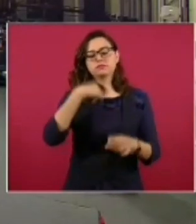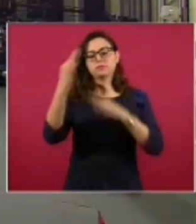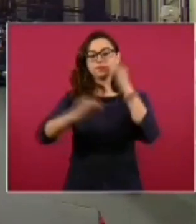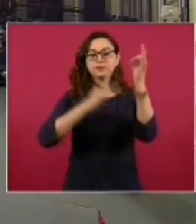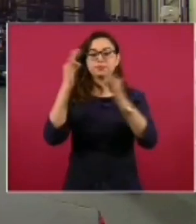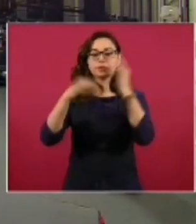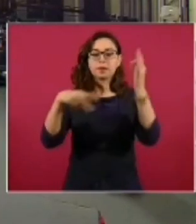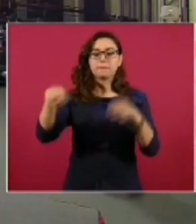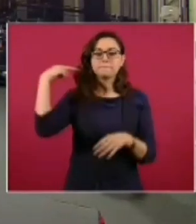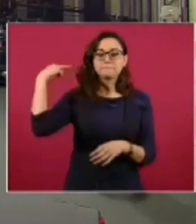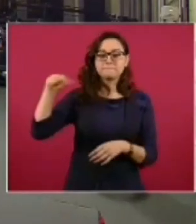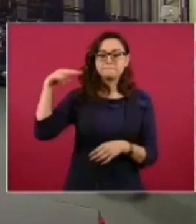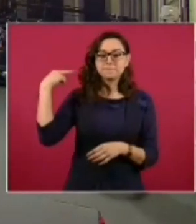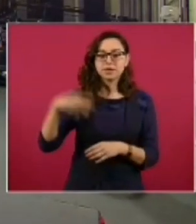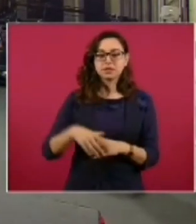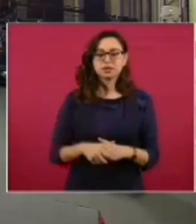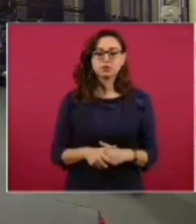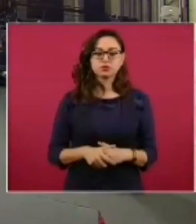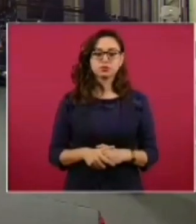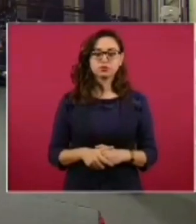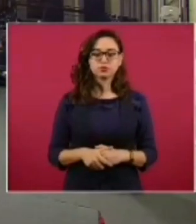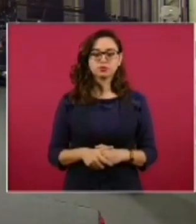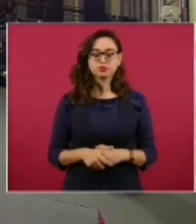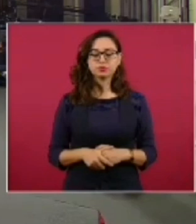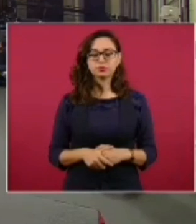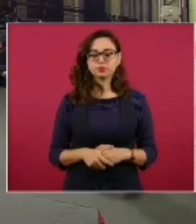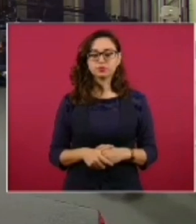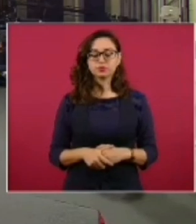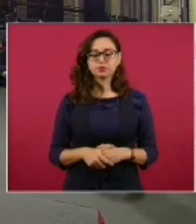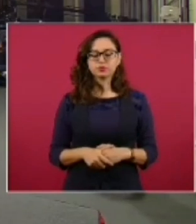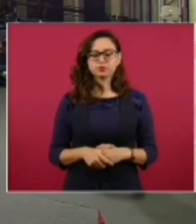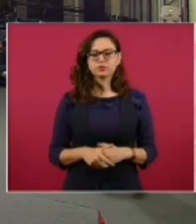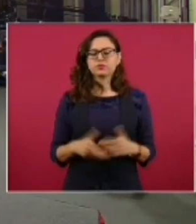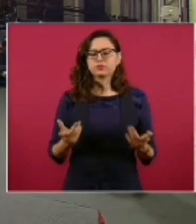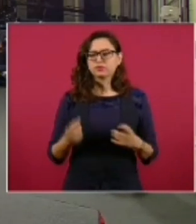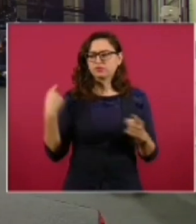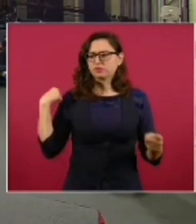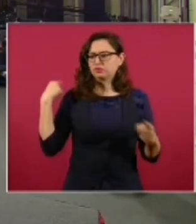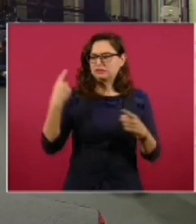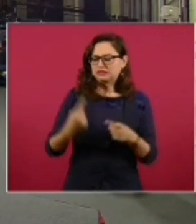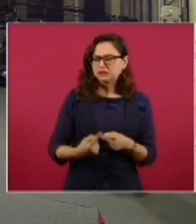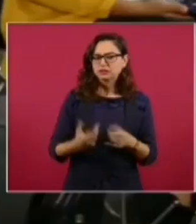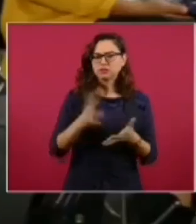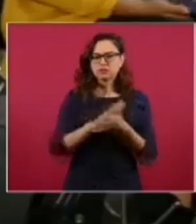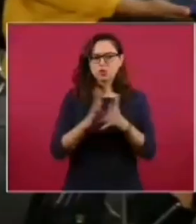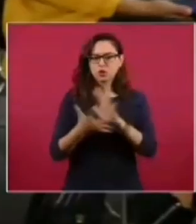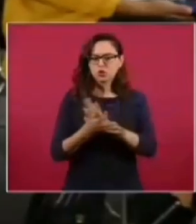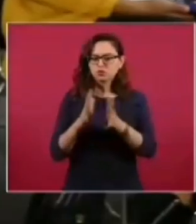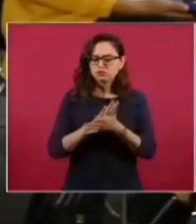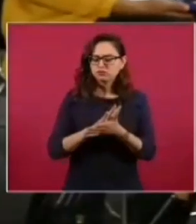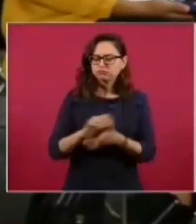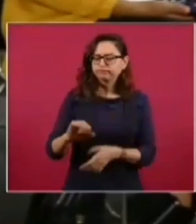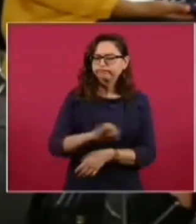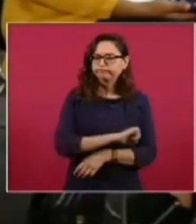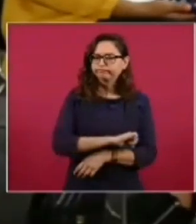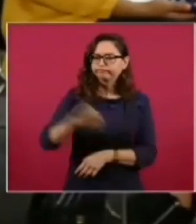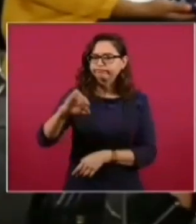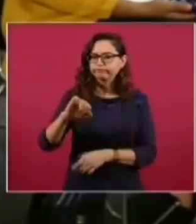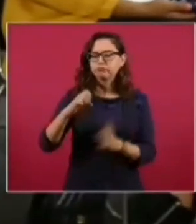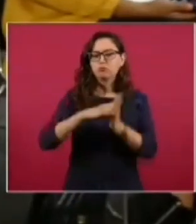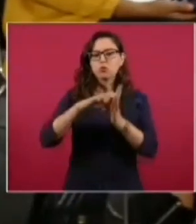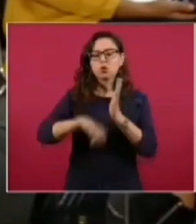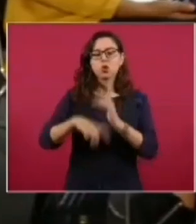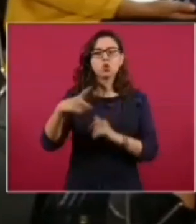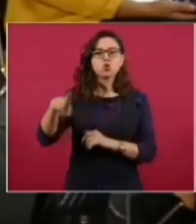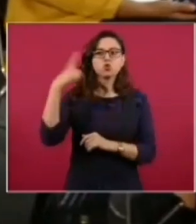Presidente, en las últimas fechas se ha registrado el incremento en el precio de la tortilla, por ejemplo, en estados como Durango